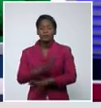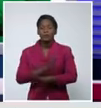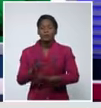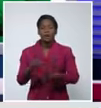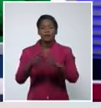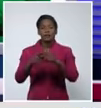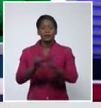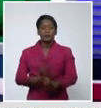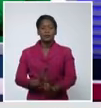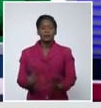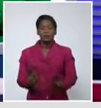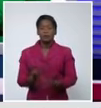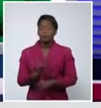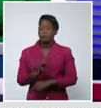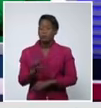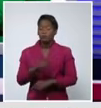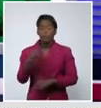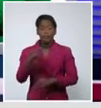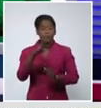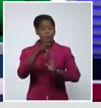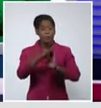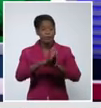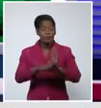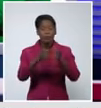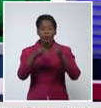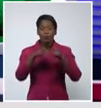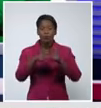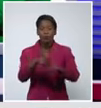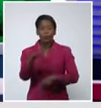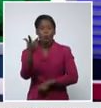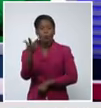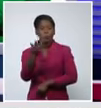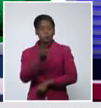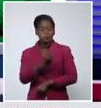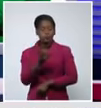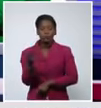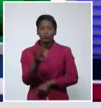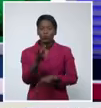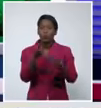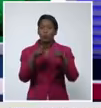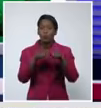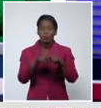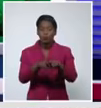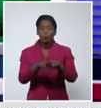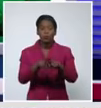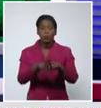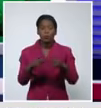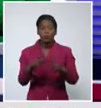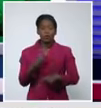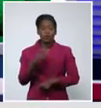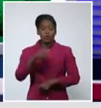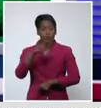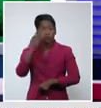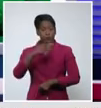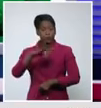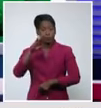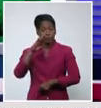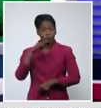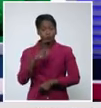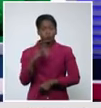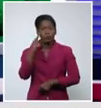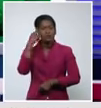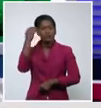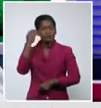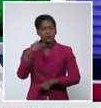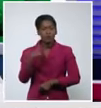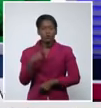otras medidas tal vez no se le dé la mayor importancia. Que nosotros en Cuba, que todo el mundo sabe el